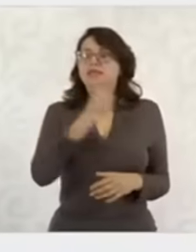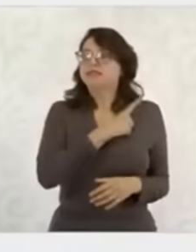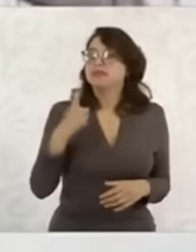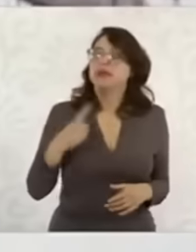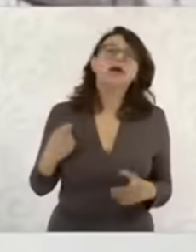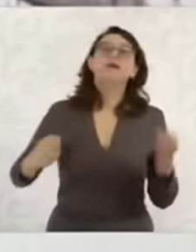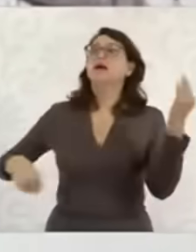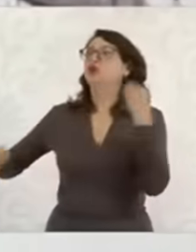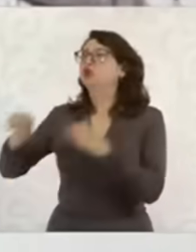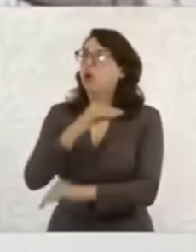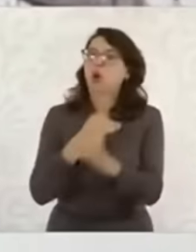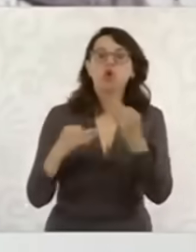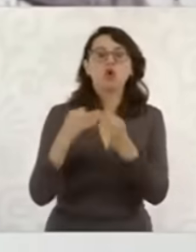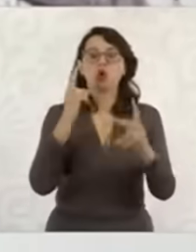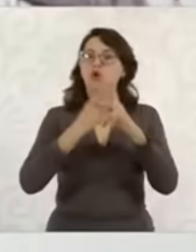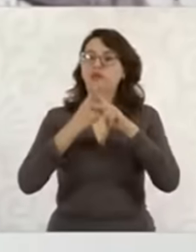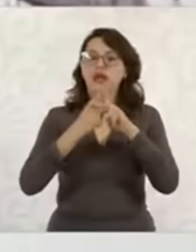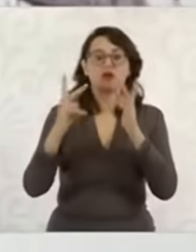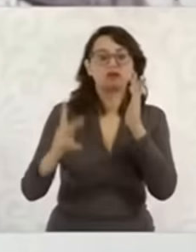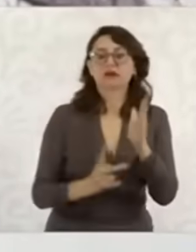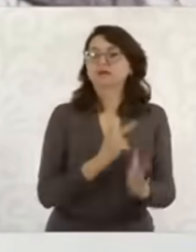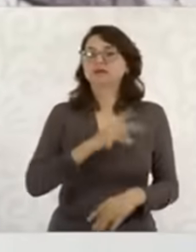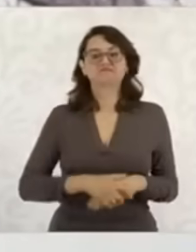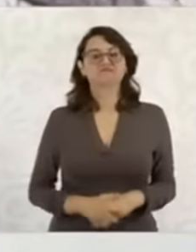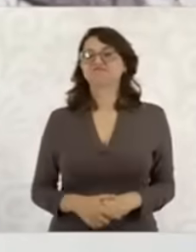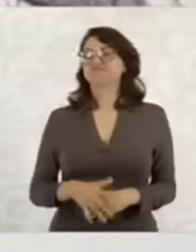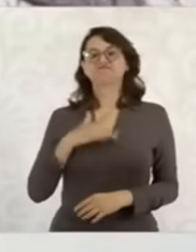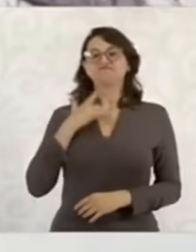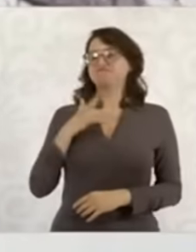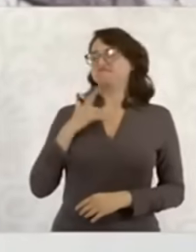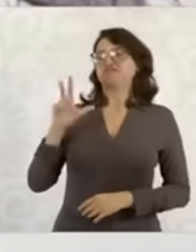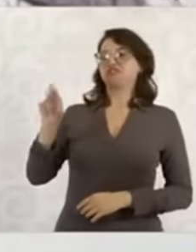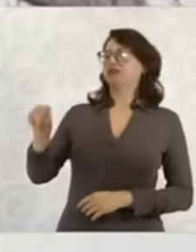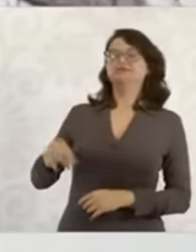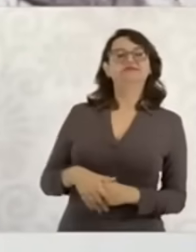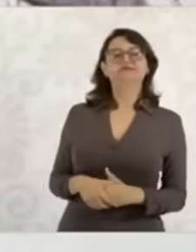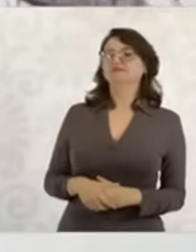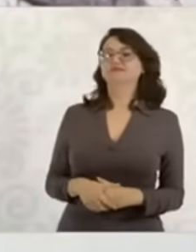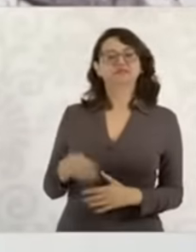tribunal se niega a abrir todas las casillas.